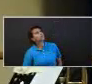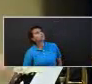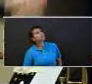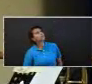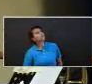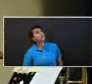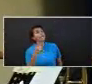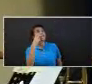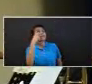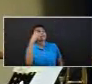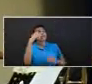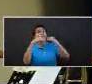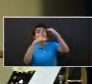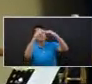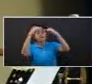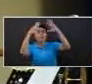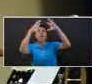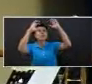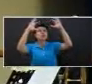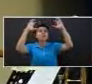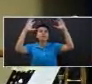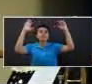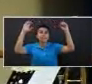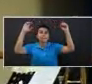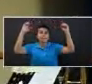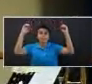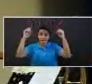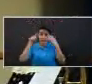y vio que el cielo, las nubes se empezaron a abrir.